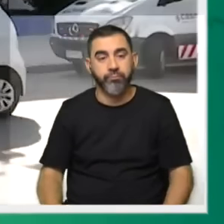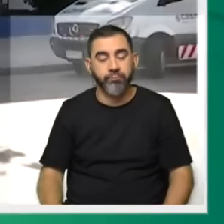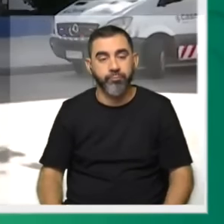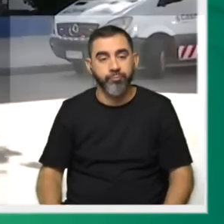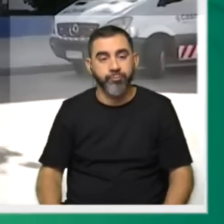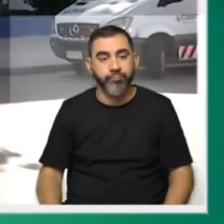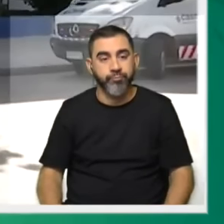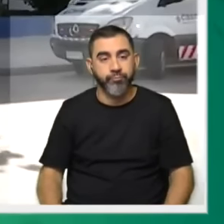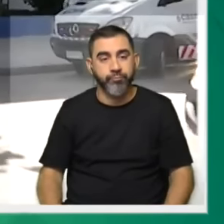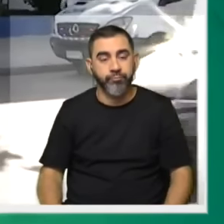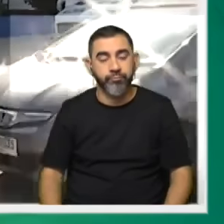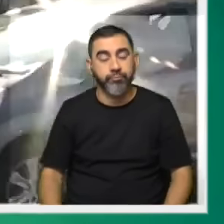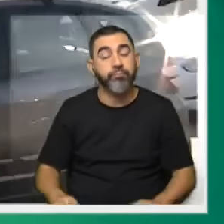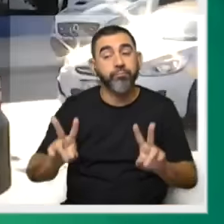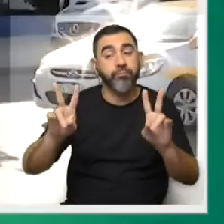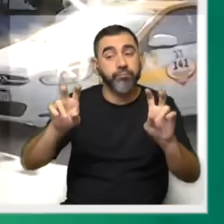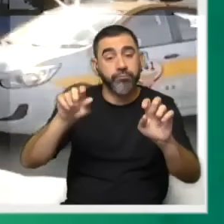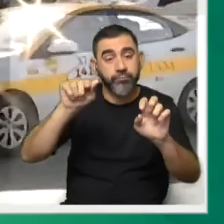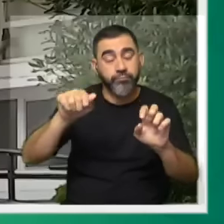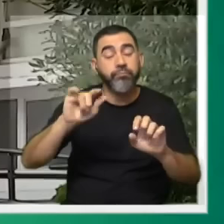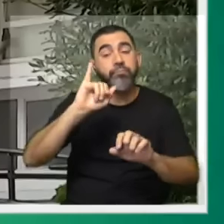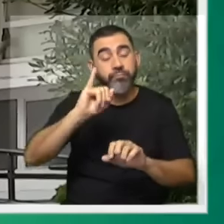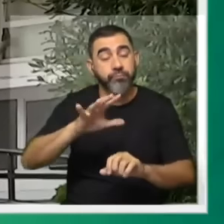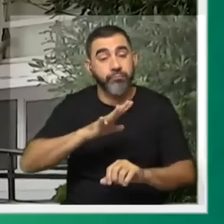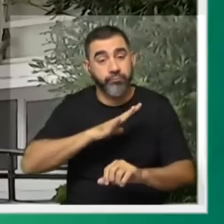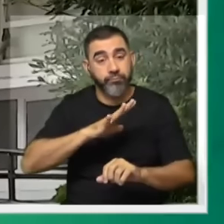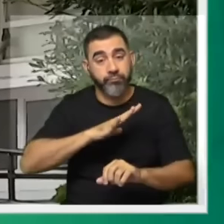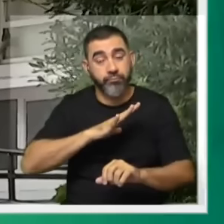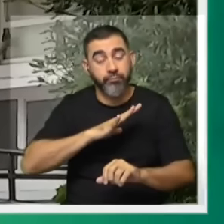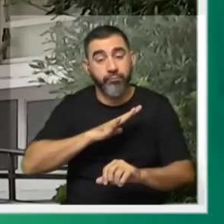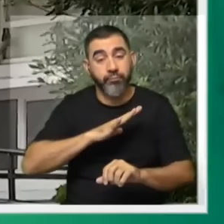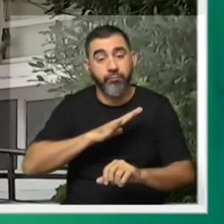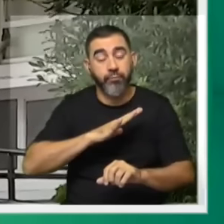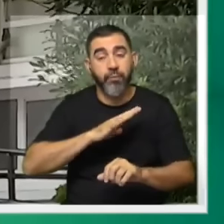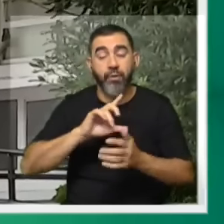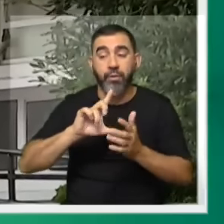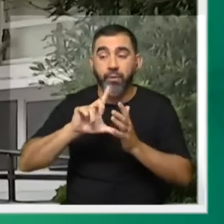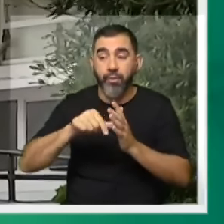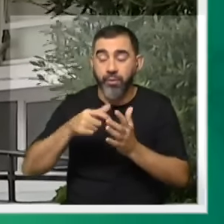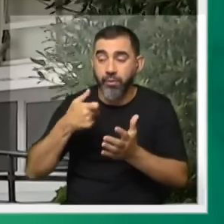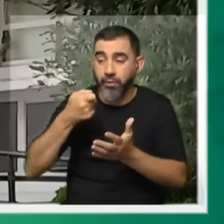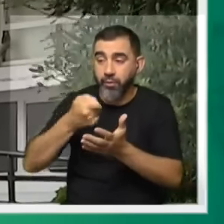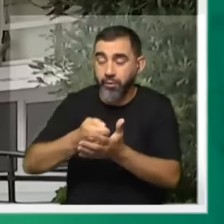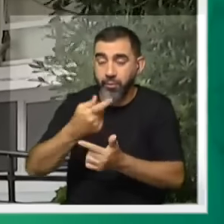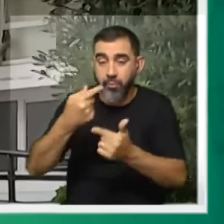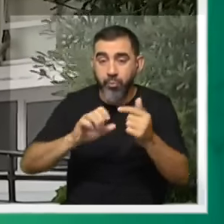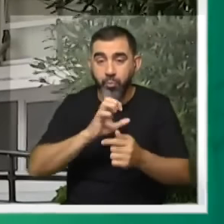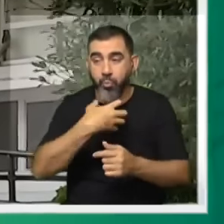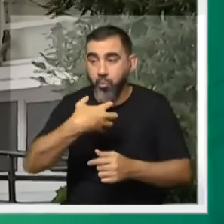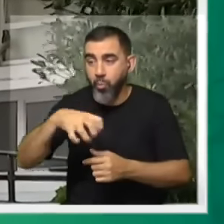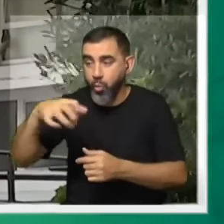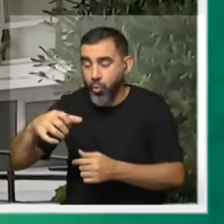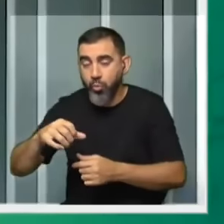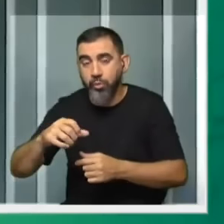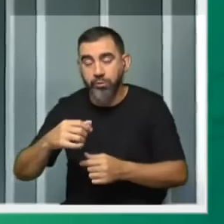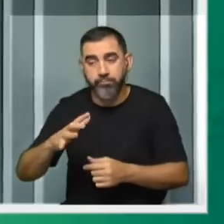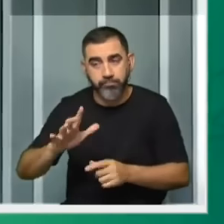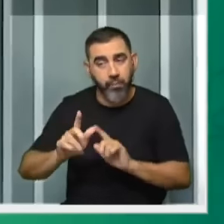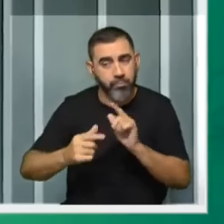tema que implica nosotros lo que sí recibimos es que los proveedores tienen atrasos digamos que hay cuestiones que se van a